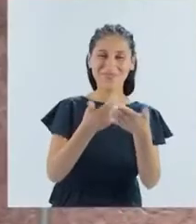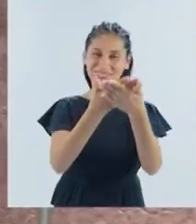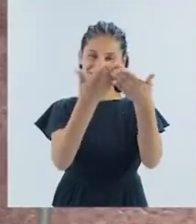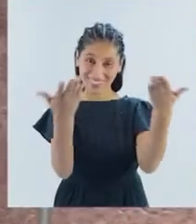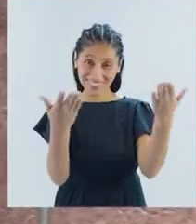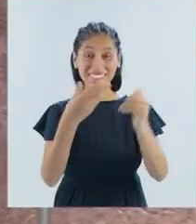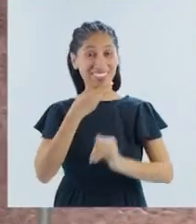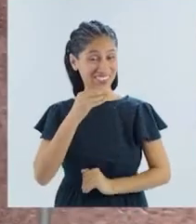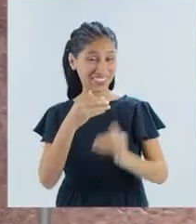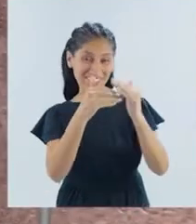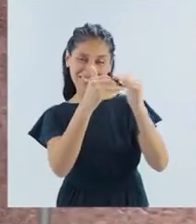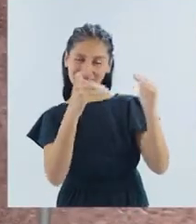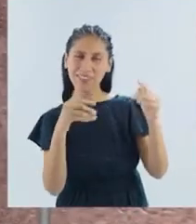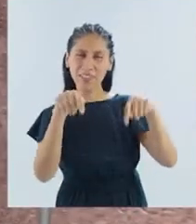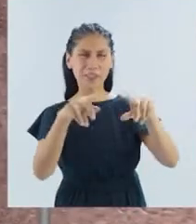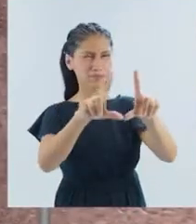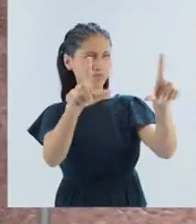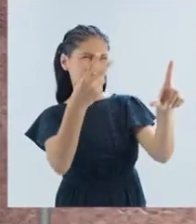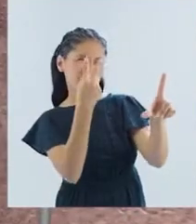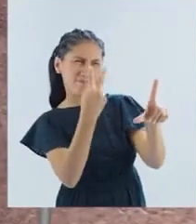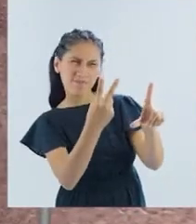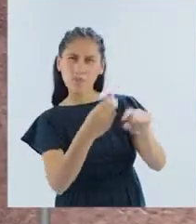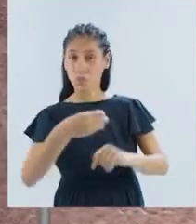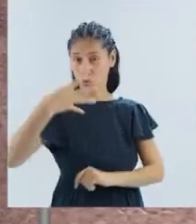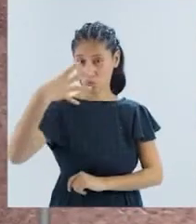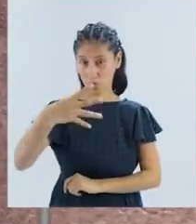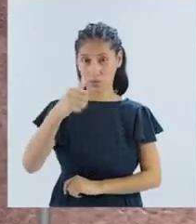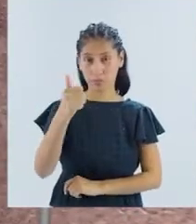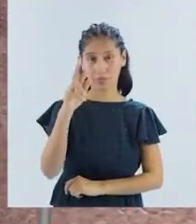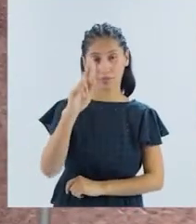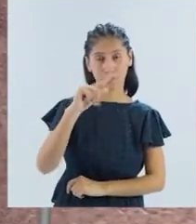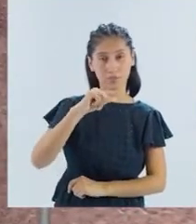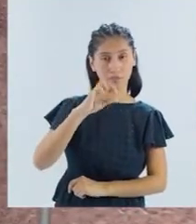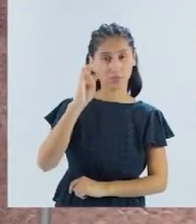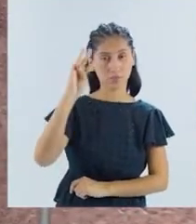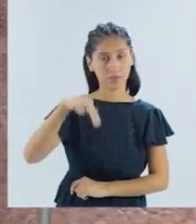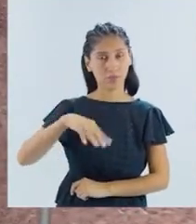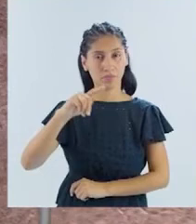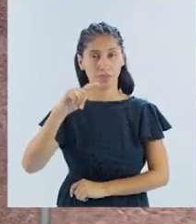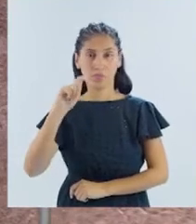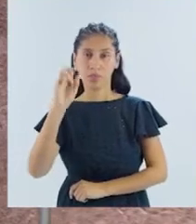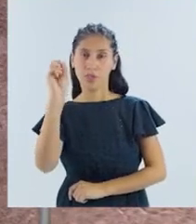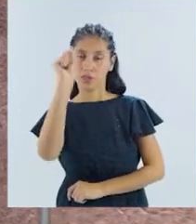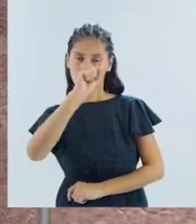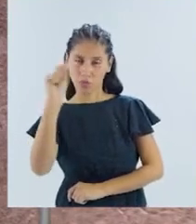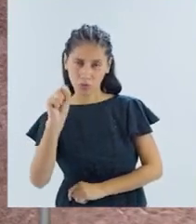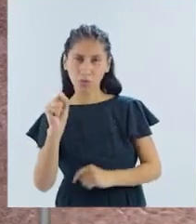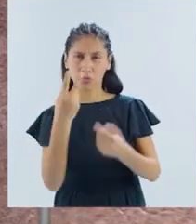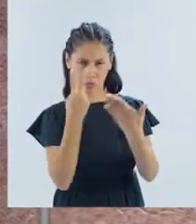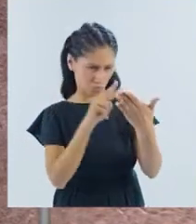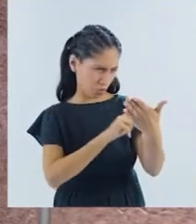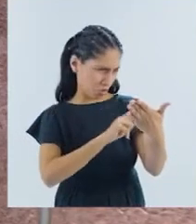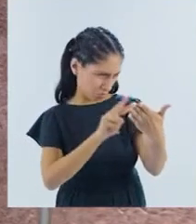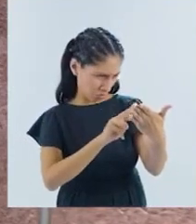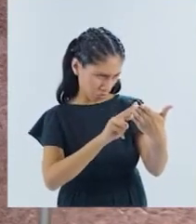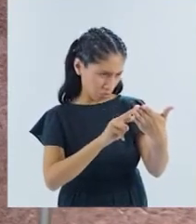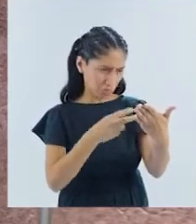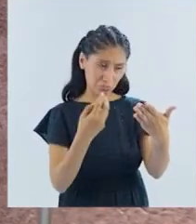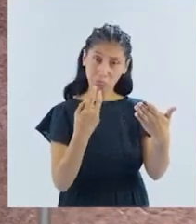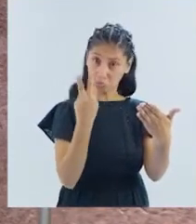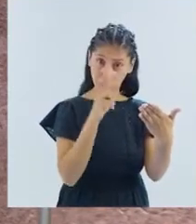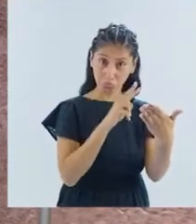Muy bien, chicas y chicos de la pre. Hemos visto 4 argumentos que pueden encontrarse en los diferentes tipos de